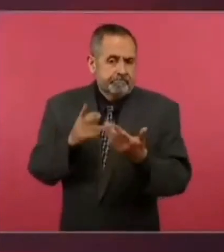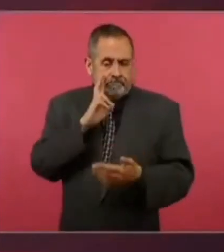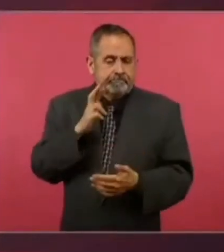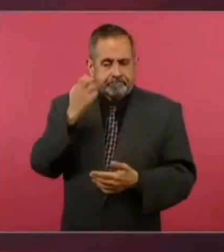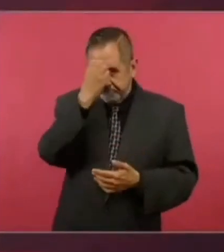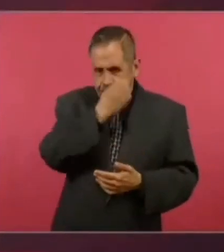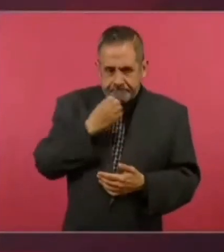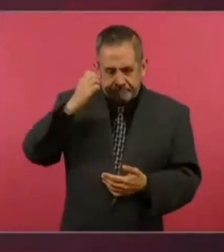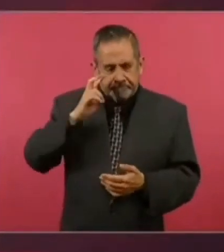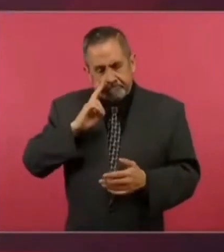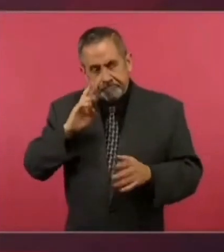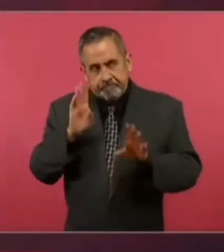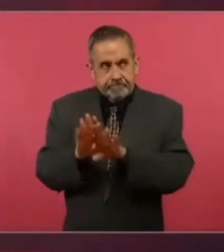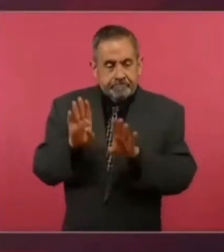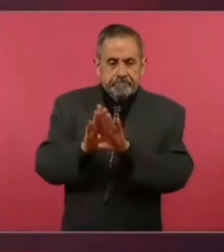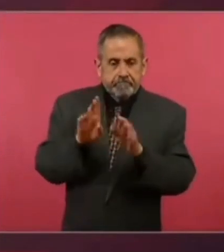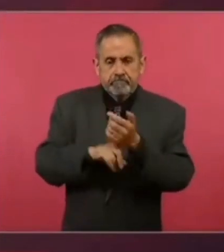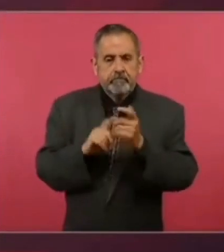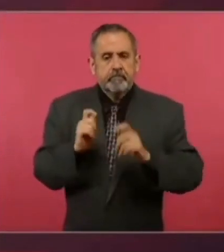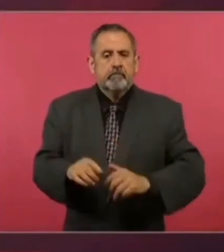gobierno.